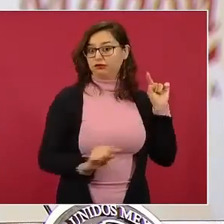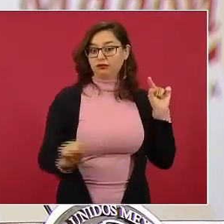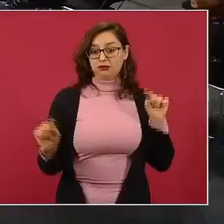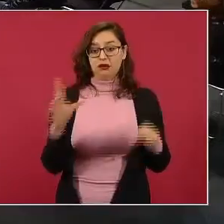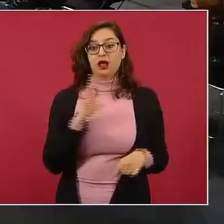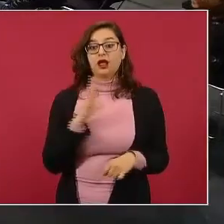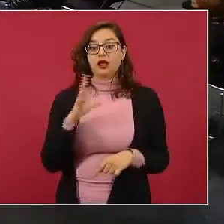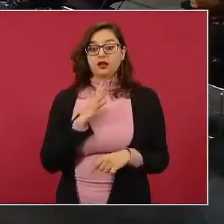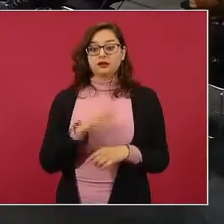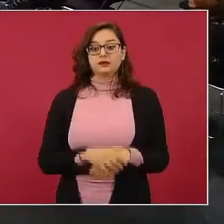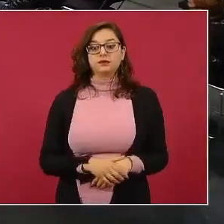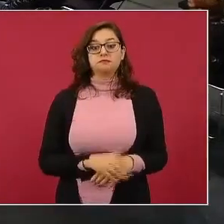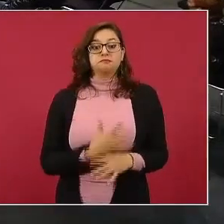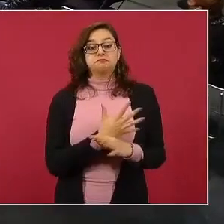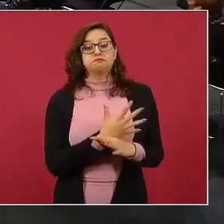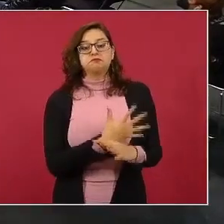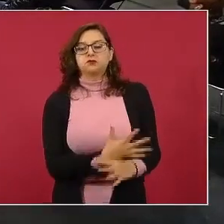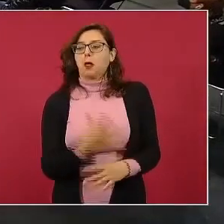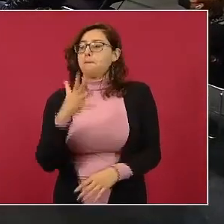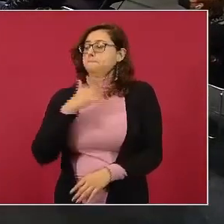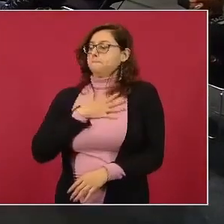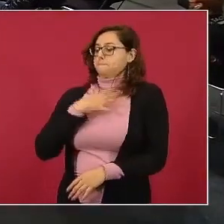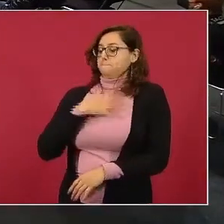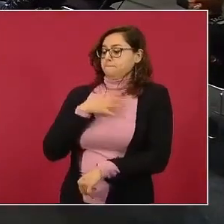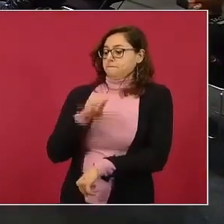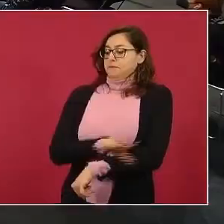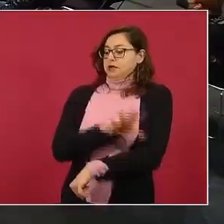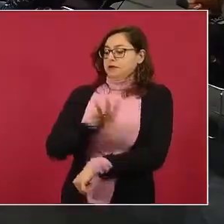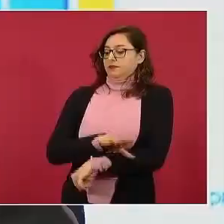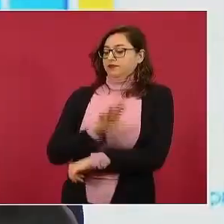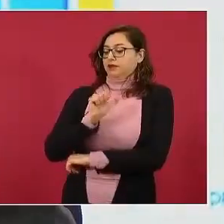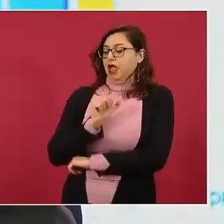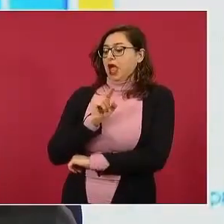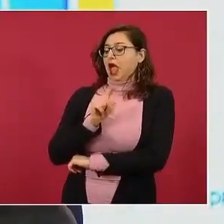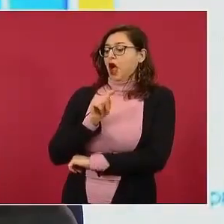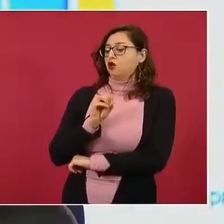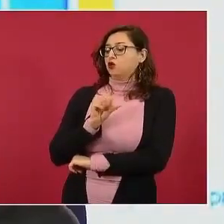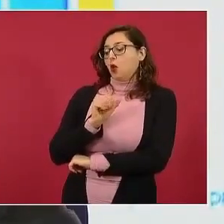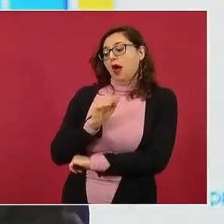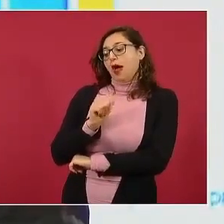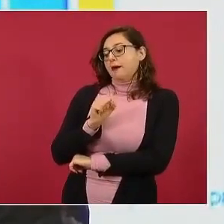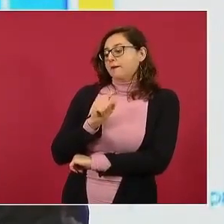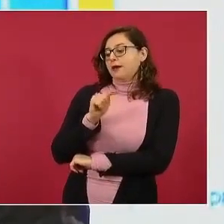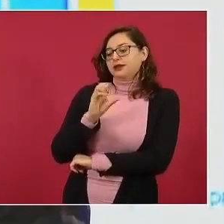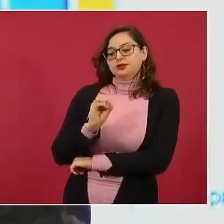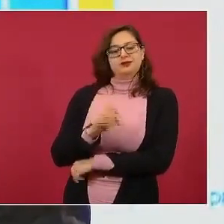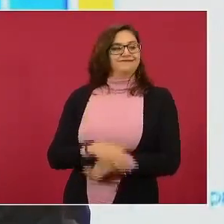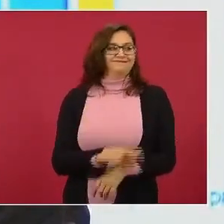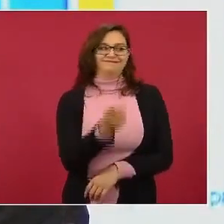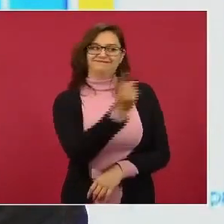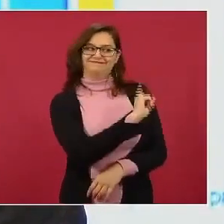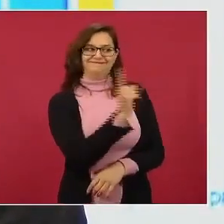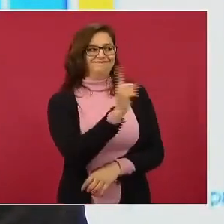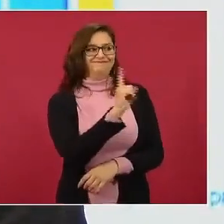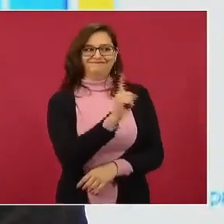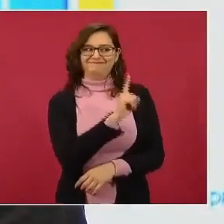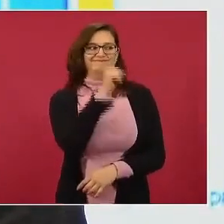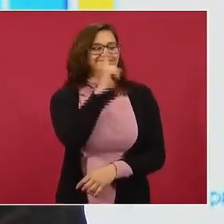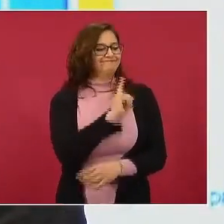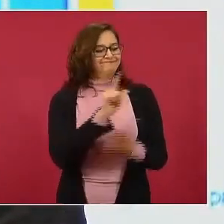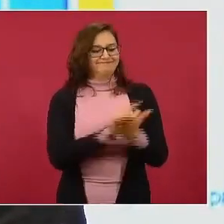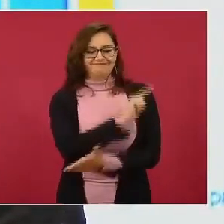El autoabastecimiento es ilegal en estos términos. Actualmente se